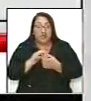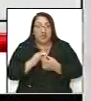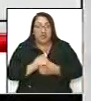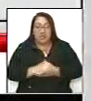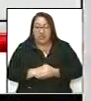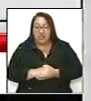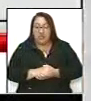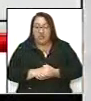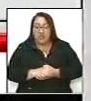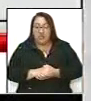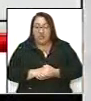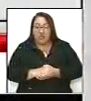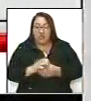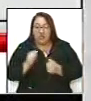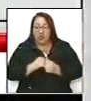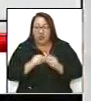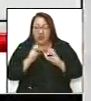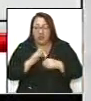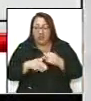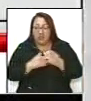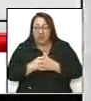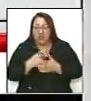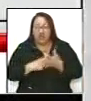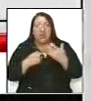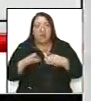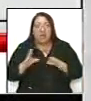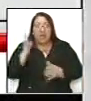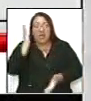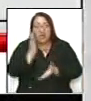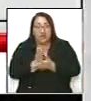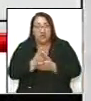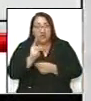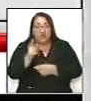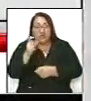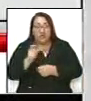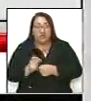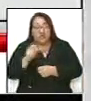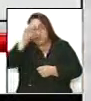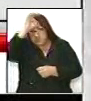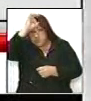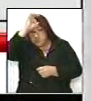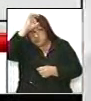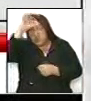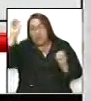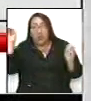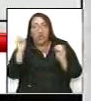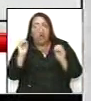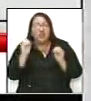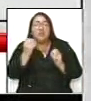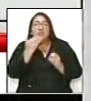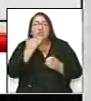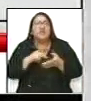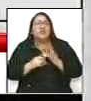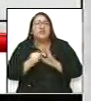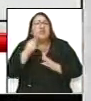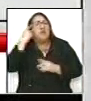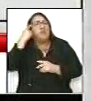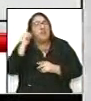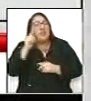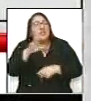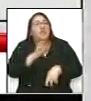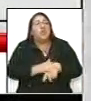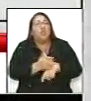exclusivamente respecto de los casos en que se han condenado a una persona inocente o respecto de quienes se presume como